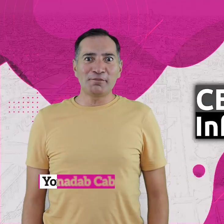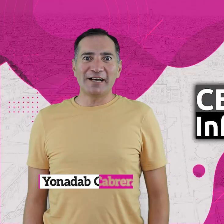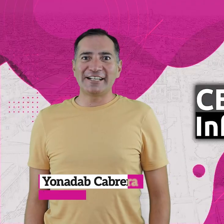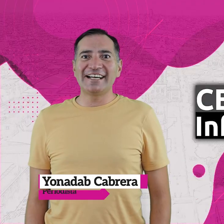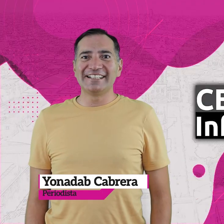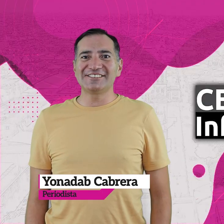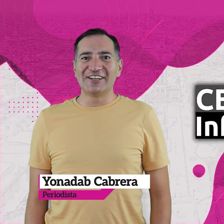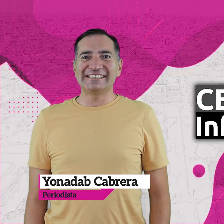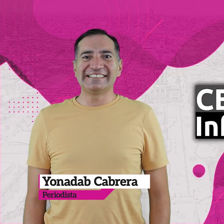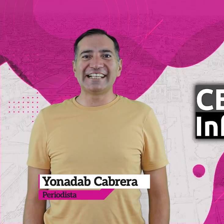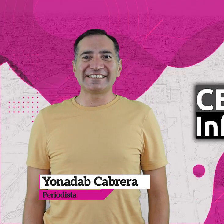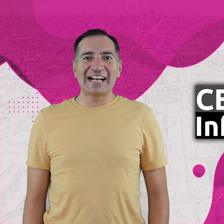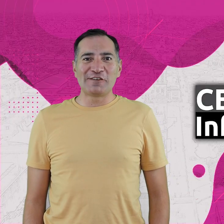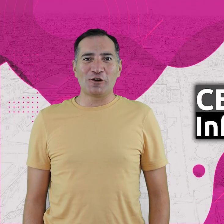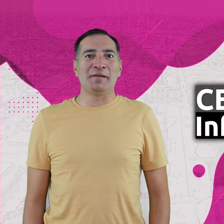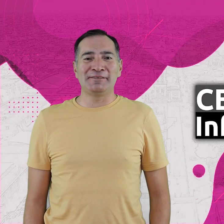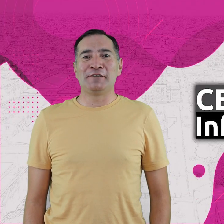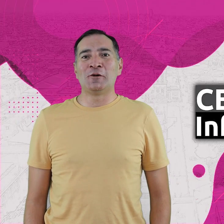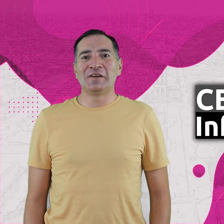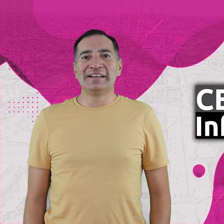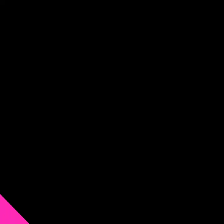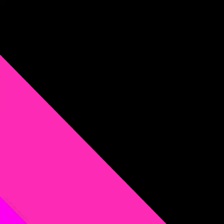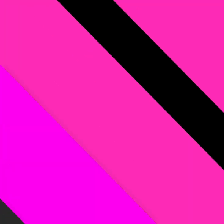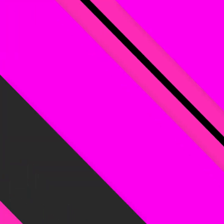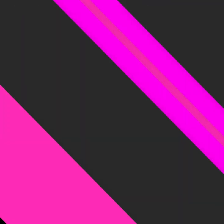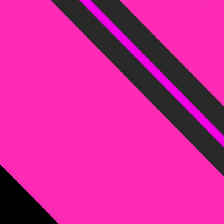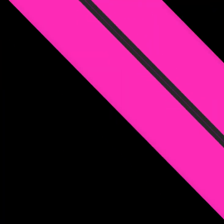Yo soy Jonadab Cabrera y esto es Central Informativo.